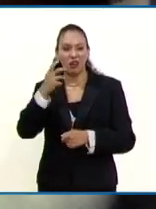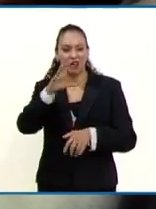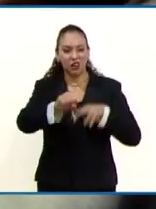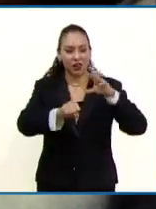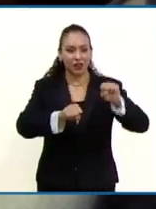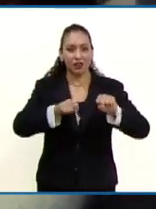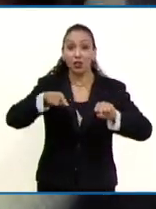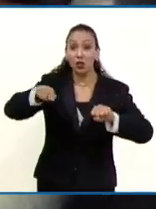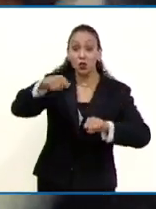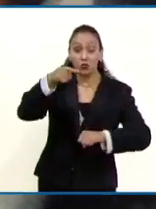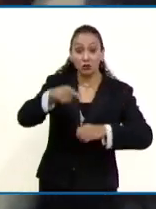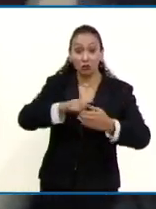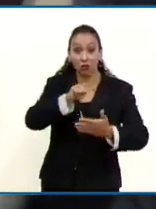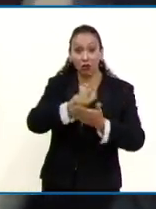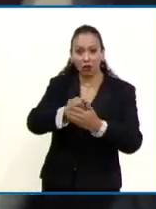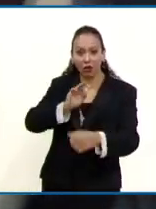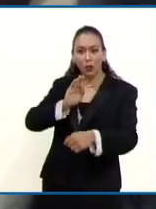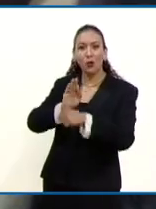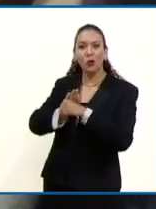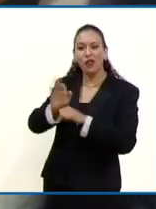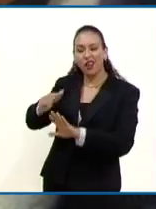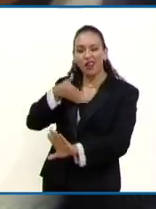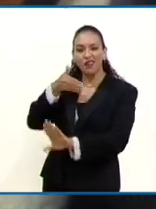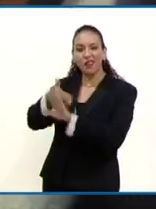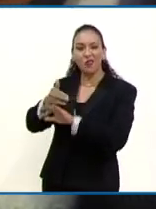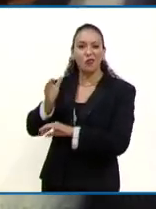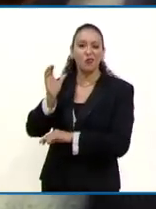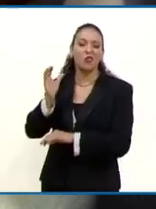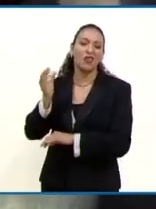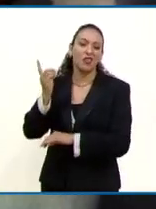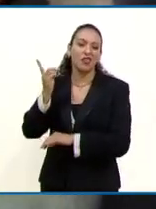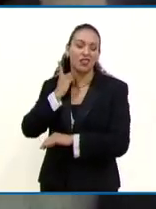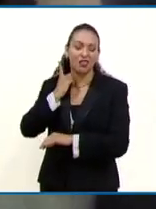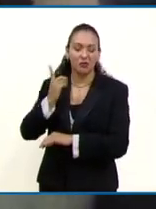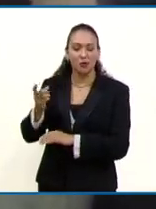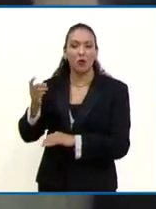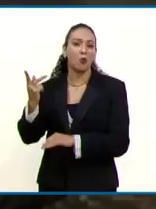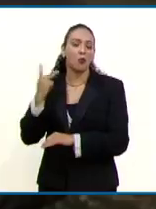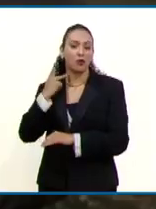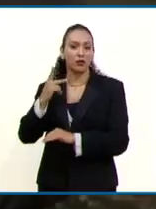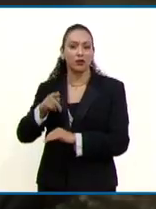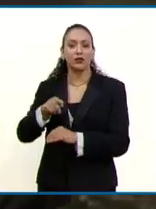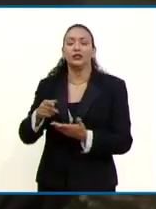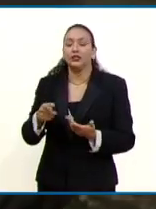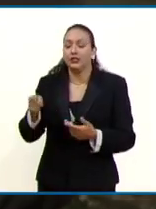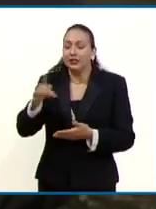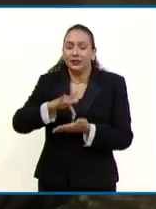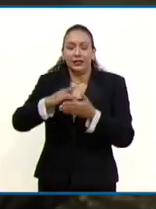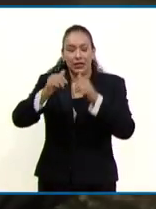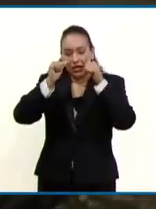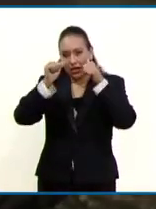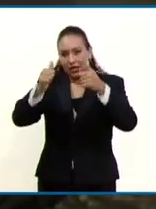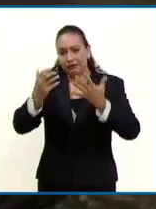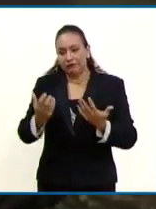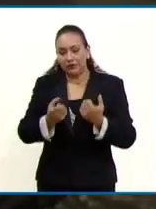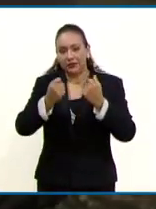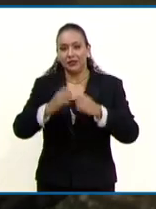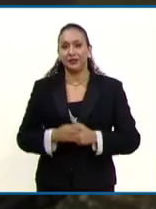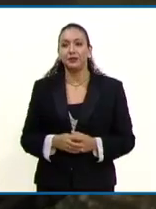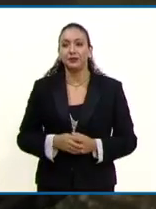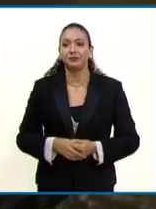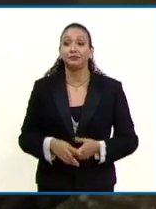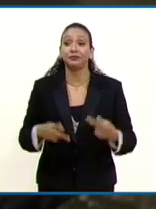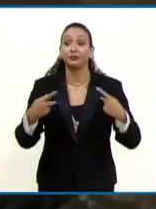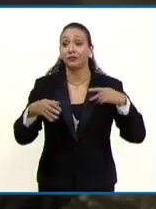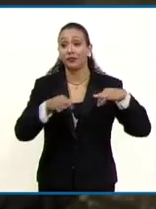siniestra hicieron notificaciones en Chimalhuacán de una forma desordenada. Durante el paro de labores de trabajadores,